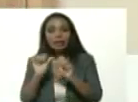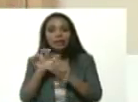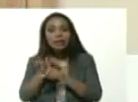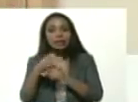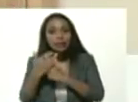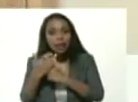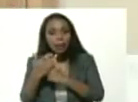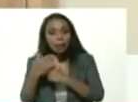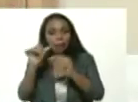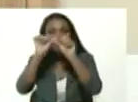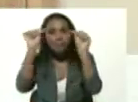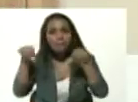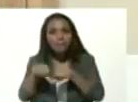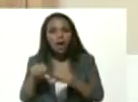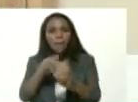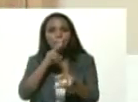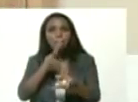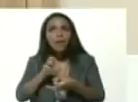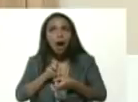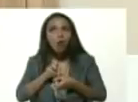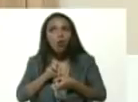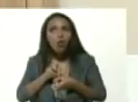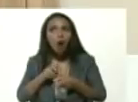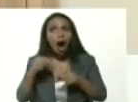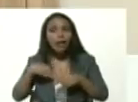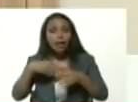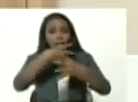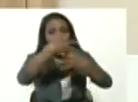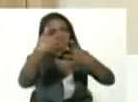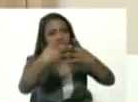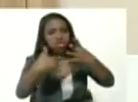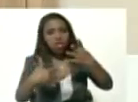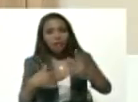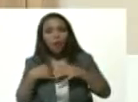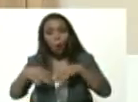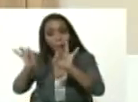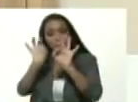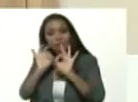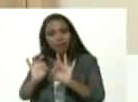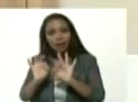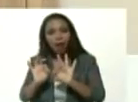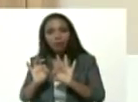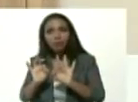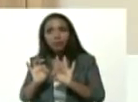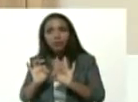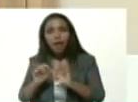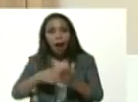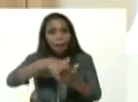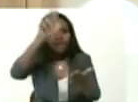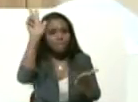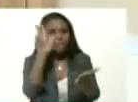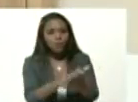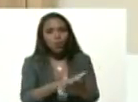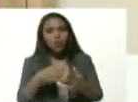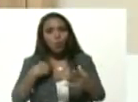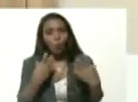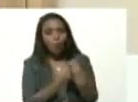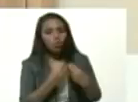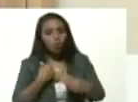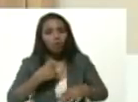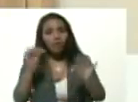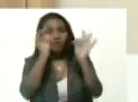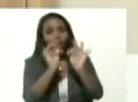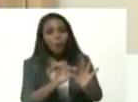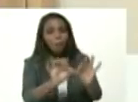bancario, ¿no? Aquí me lo escriben en el lenguaje de los especialistas, se aprueba la implementación de un conjunto de